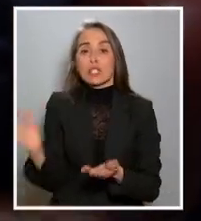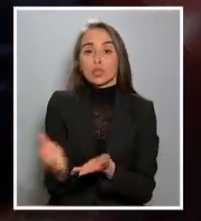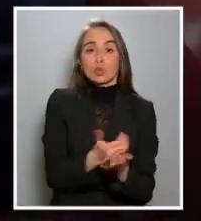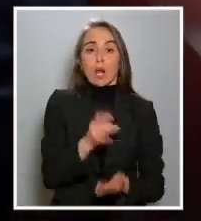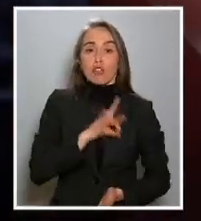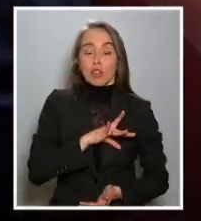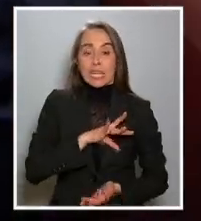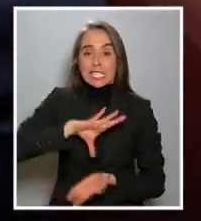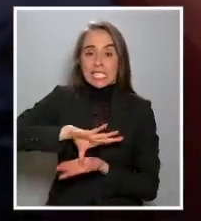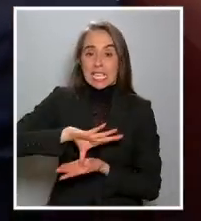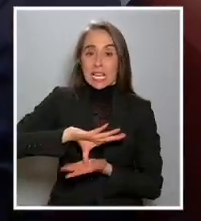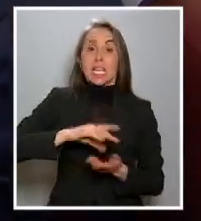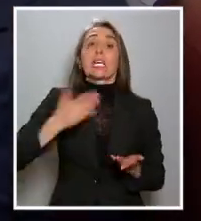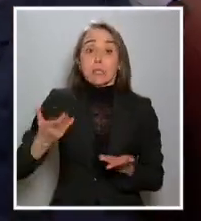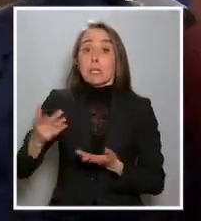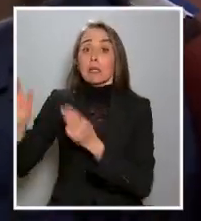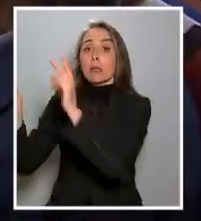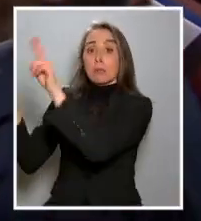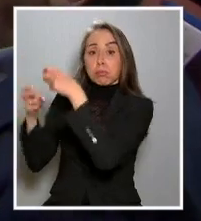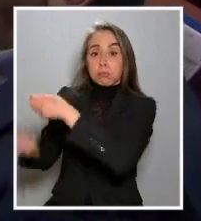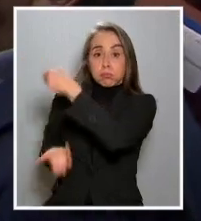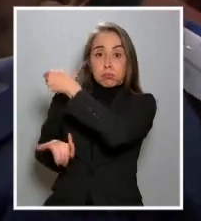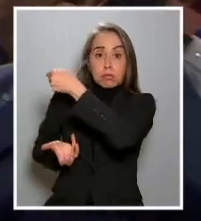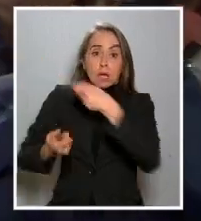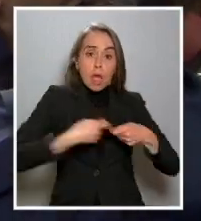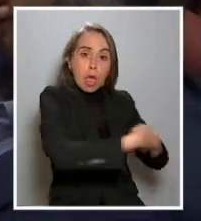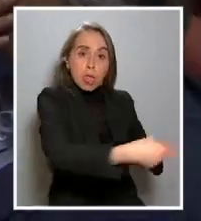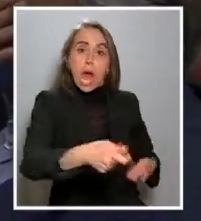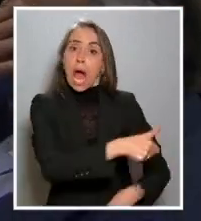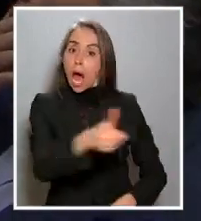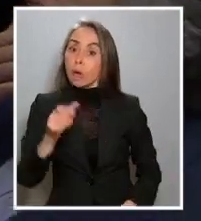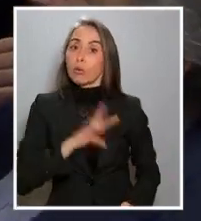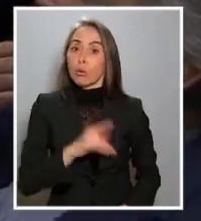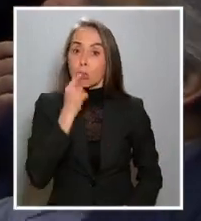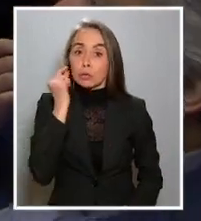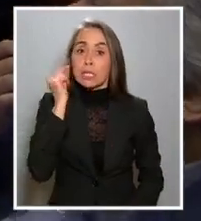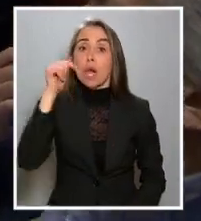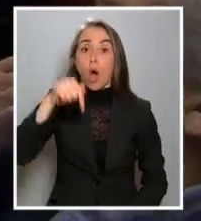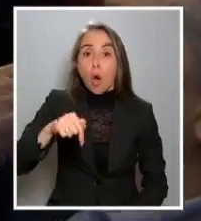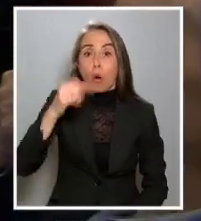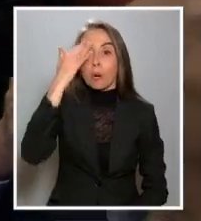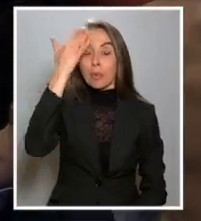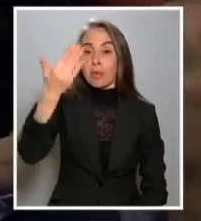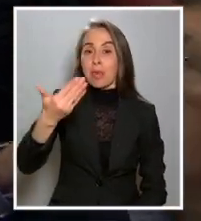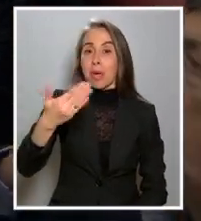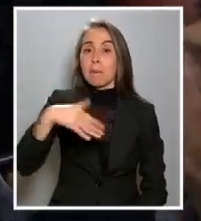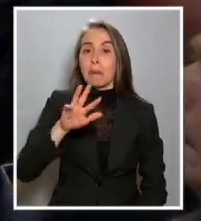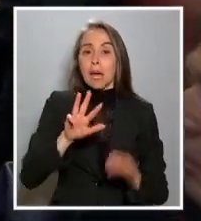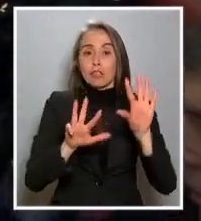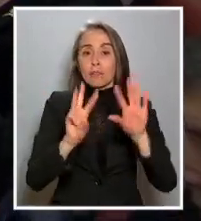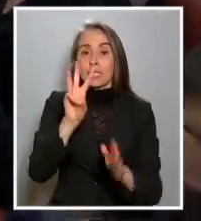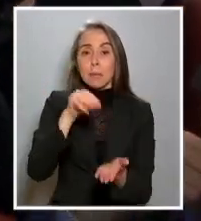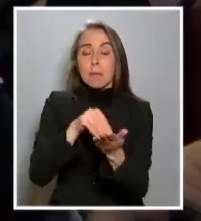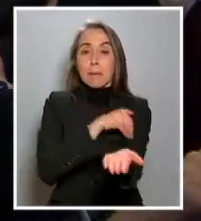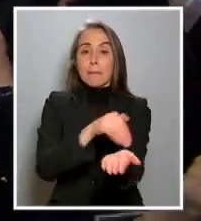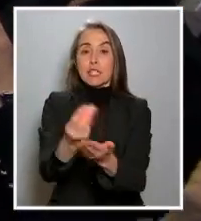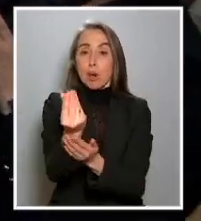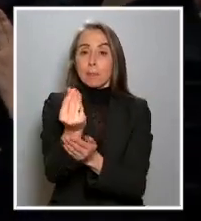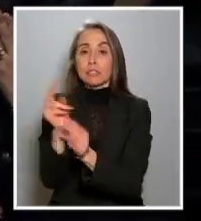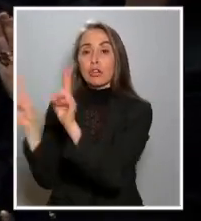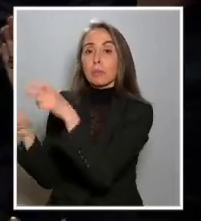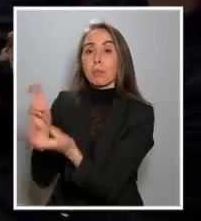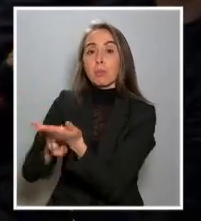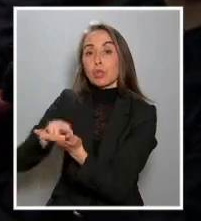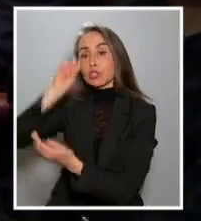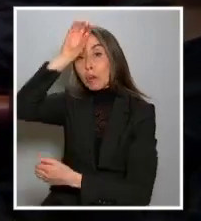tiene que llegar a todos los chilenos y chilenas. Es así como el día de hoy, más de 93 mil millones de pesos del